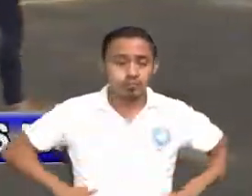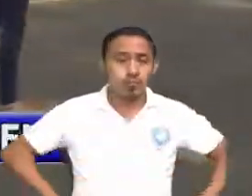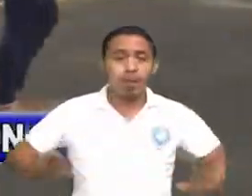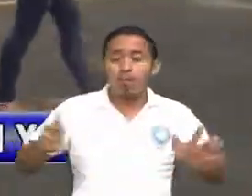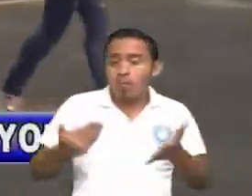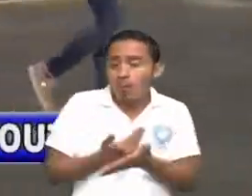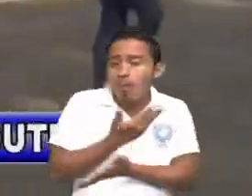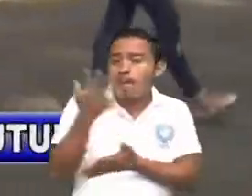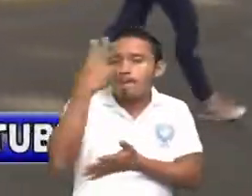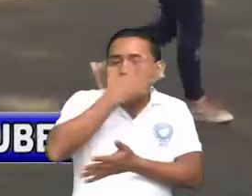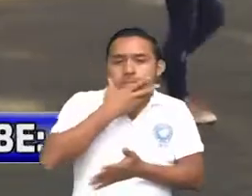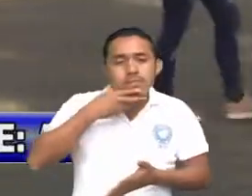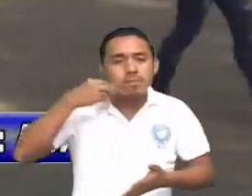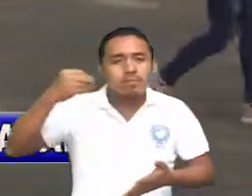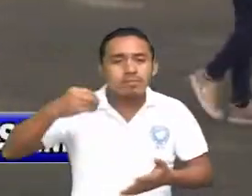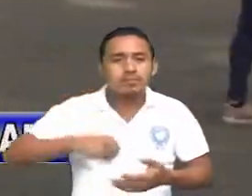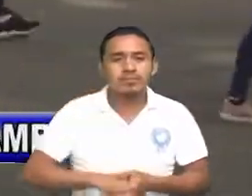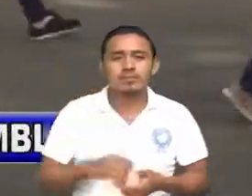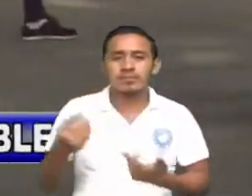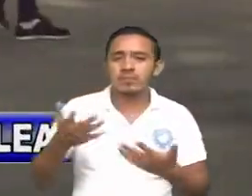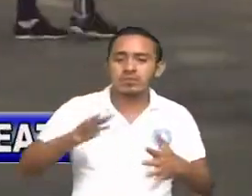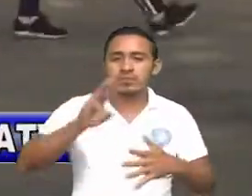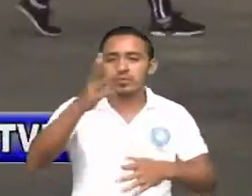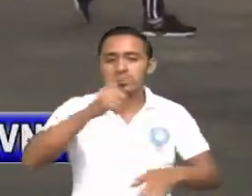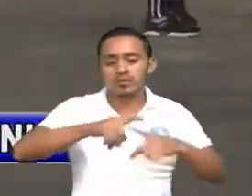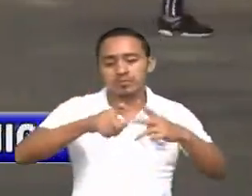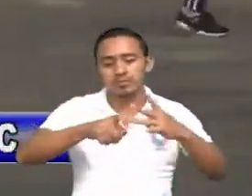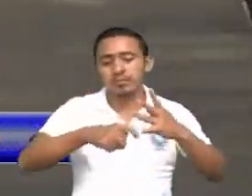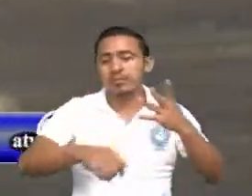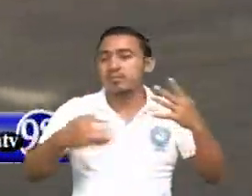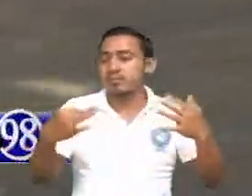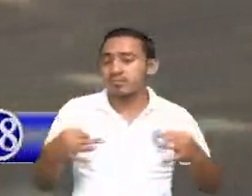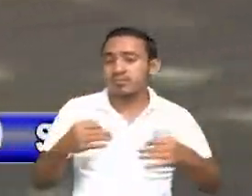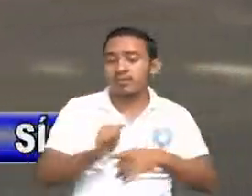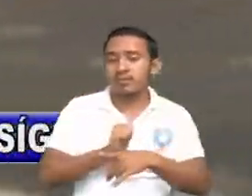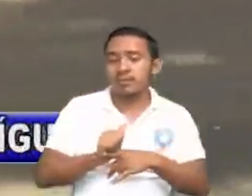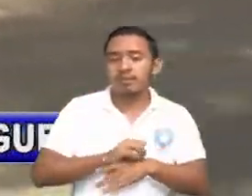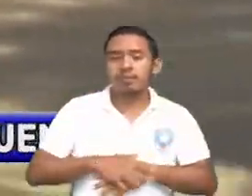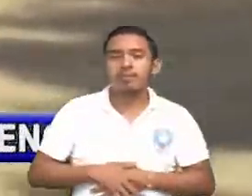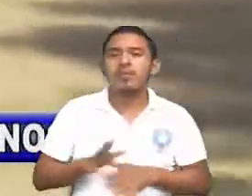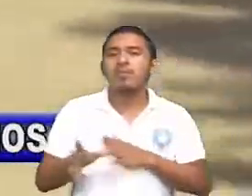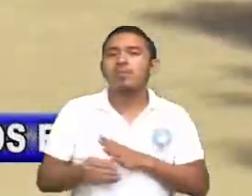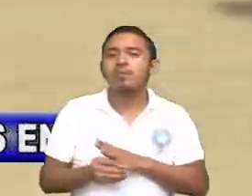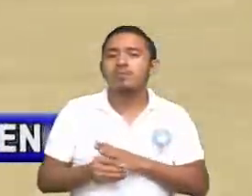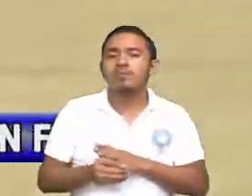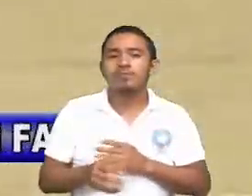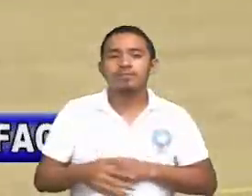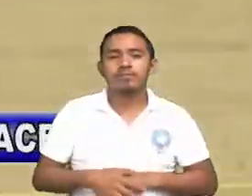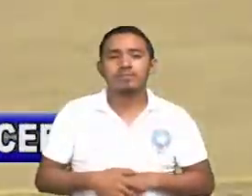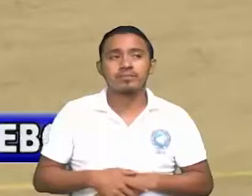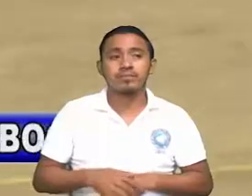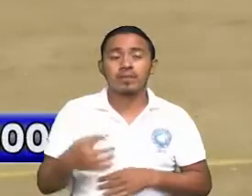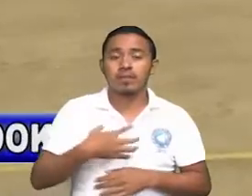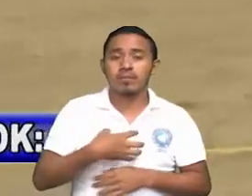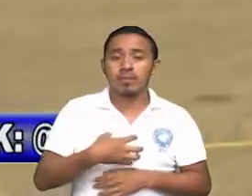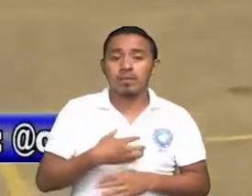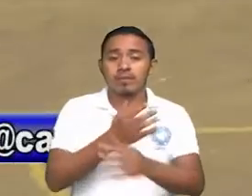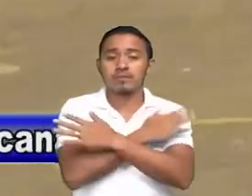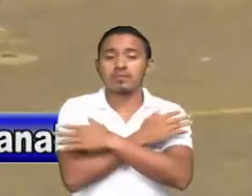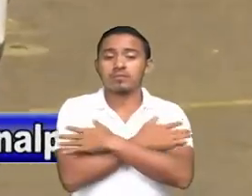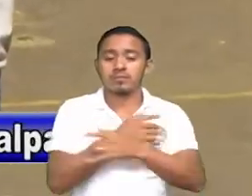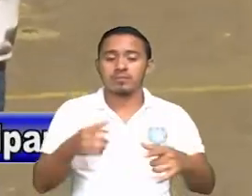nuevos, y llevamos más de 3 meses en preparación. ¿Cuántos muchachos? Son, como es en Centenario, en Saludo a